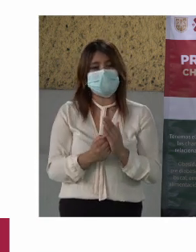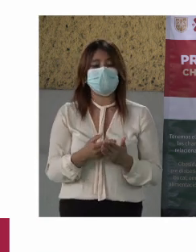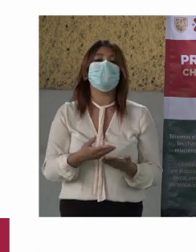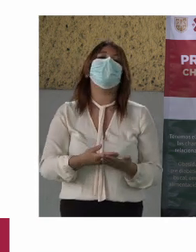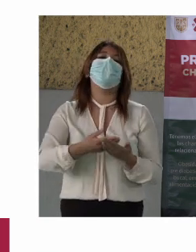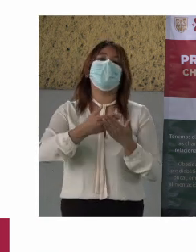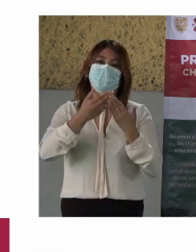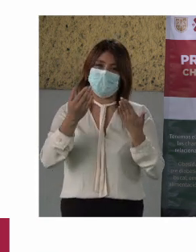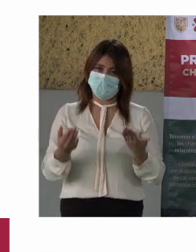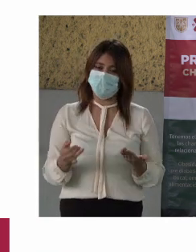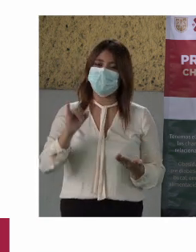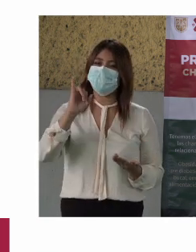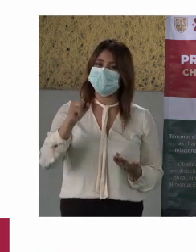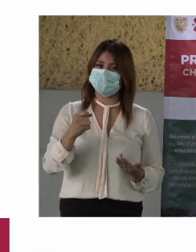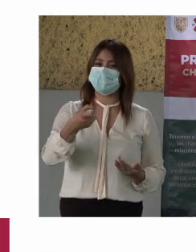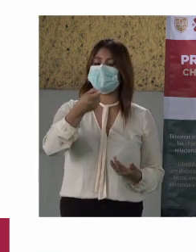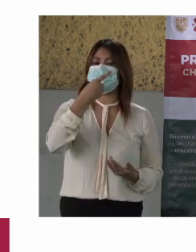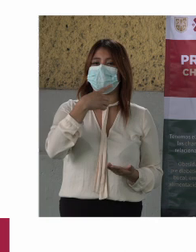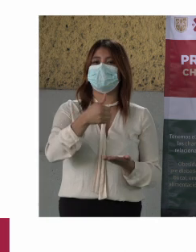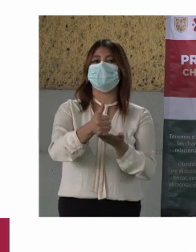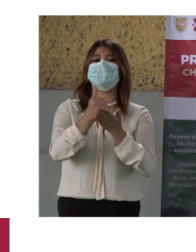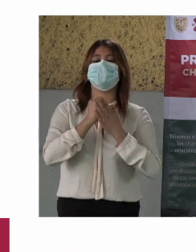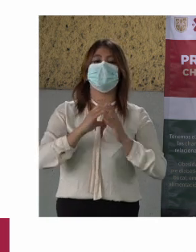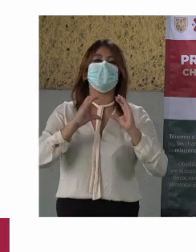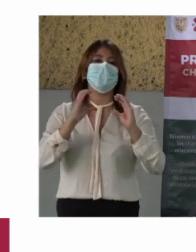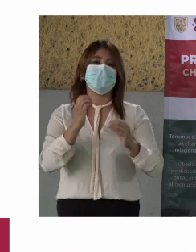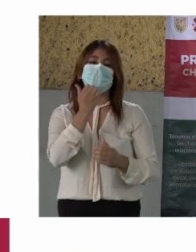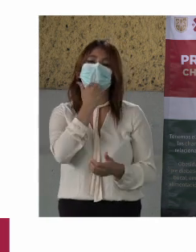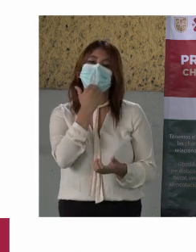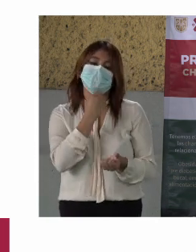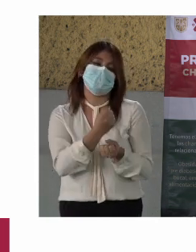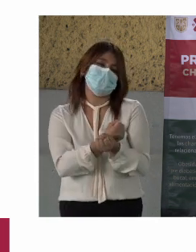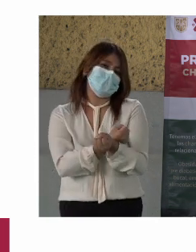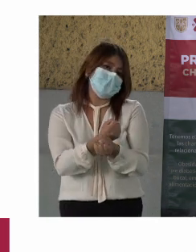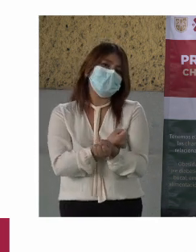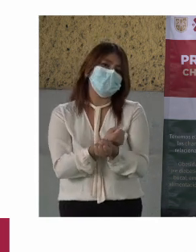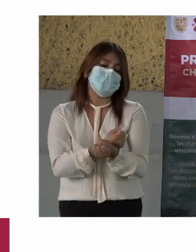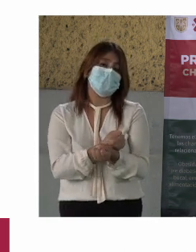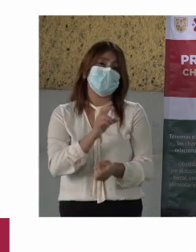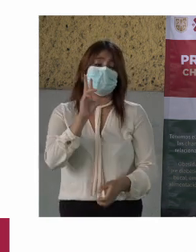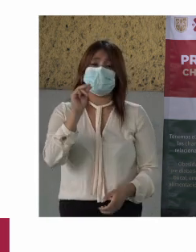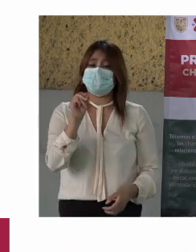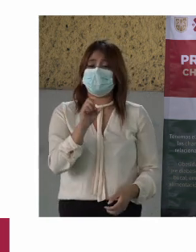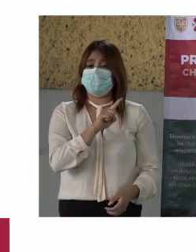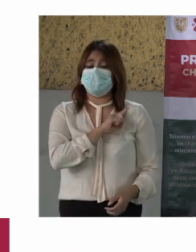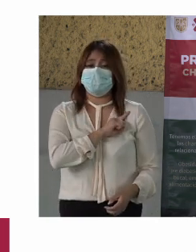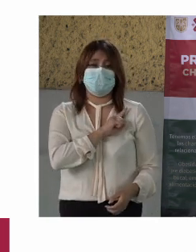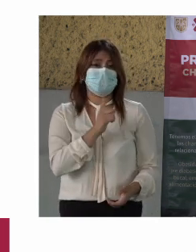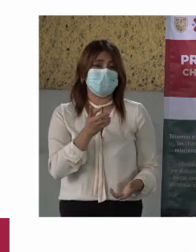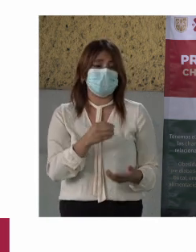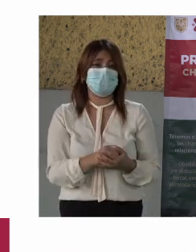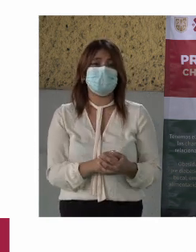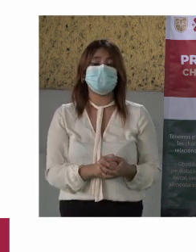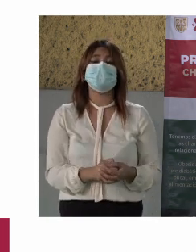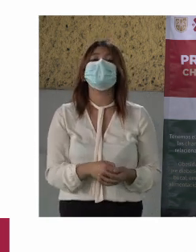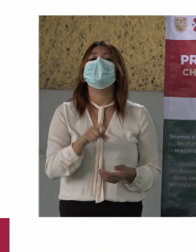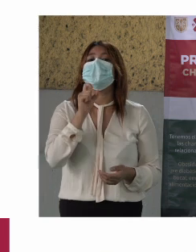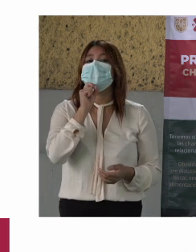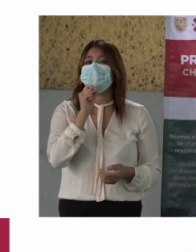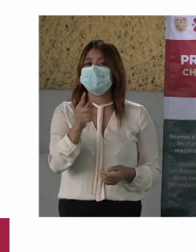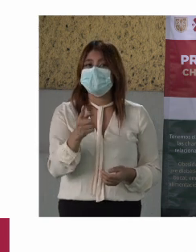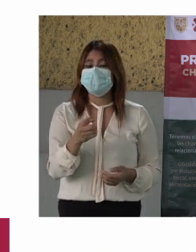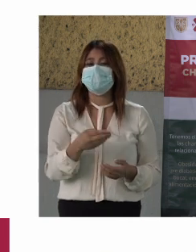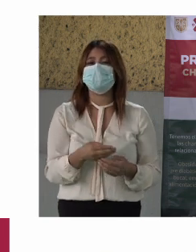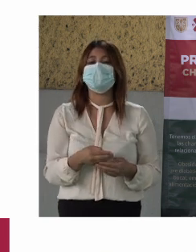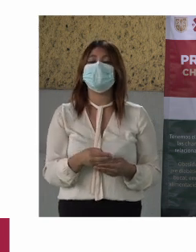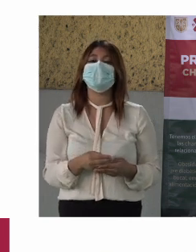probable que nos pueda ayudar a controlar la glucosa. Pero no solamente en cuanto a la glucosa, sino justamente teniendo un buen estilo de vida, un